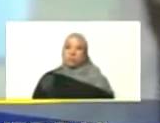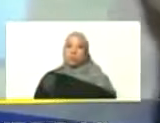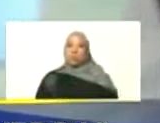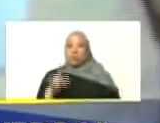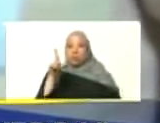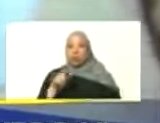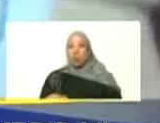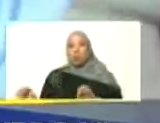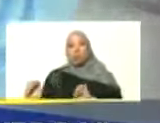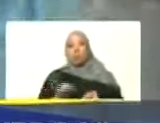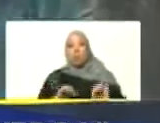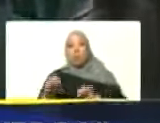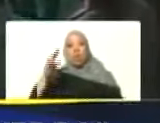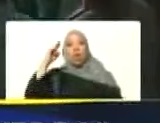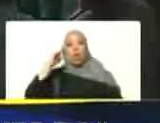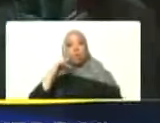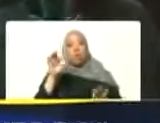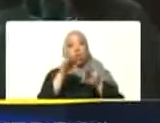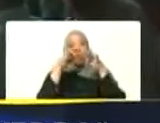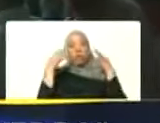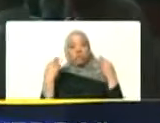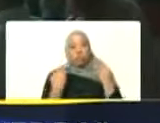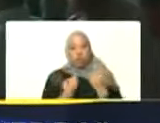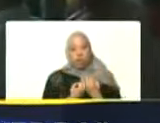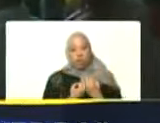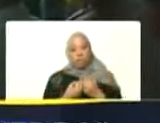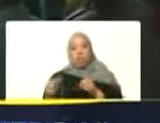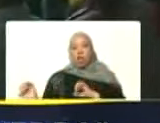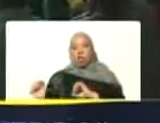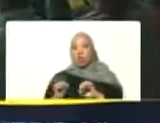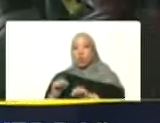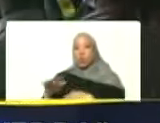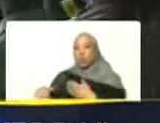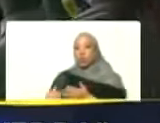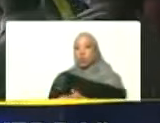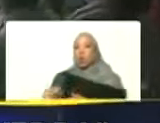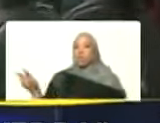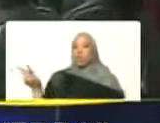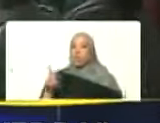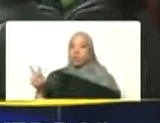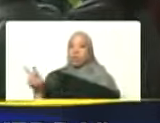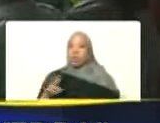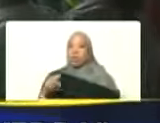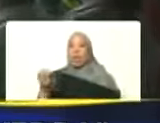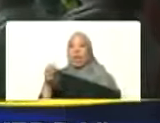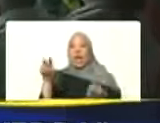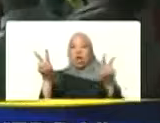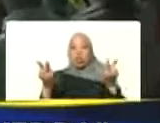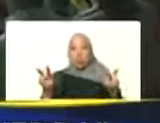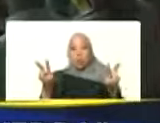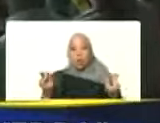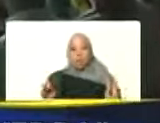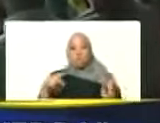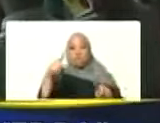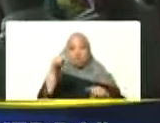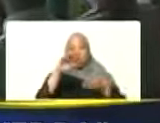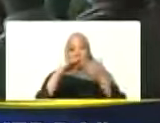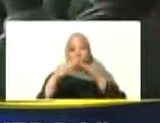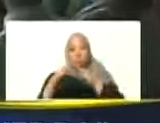el Movimiento Boliviano de Familia, Somos Venezuela, Barrio Nuevo Tricolor, aquí está la milicia, aquí están los compañeros de